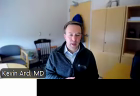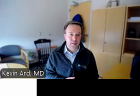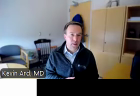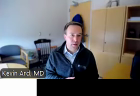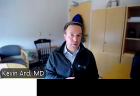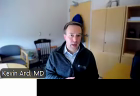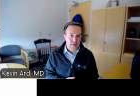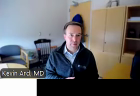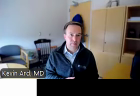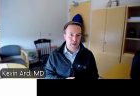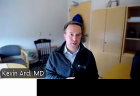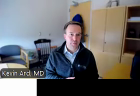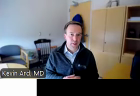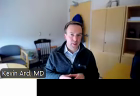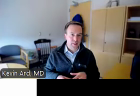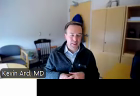paciente.